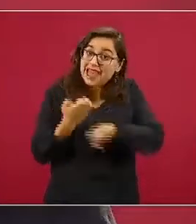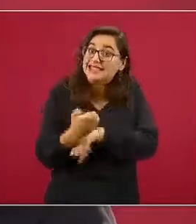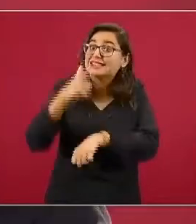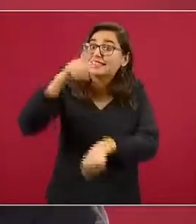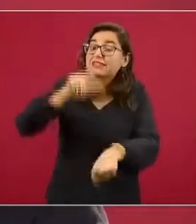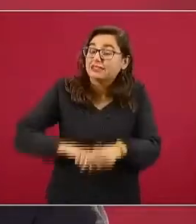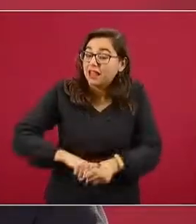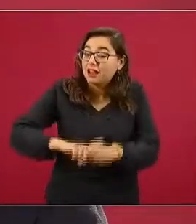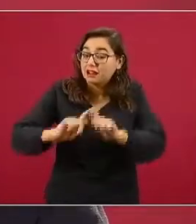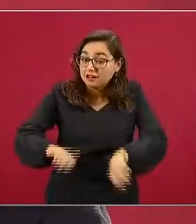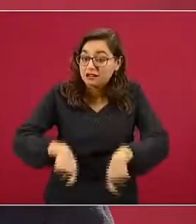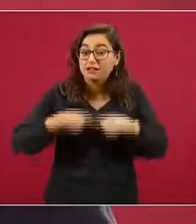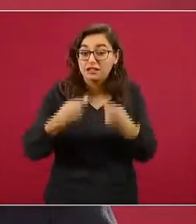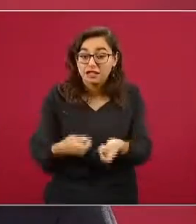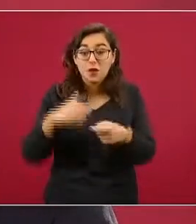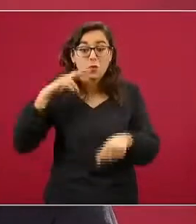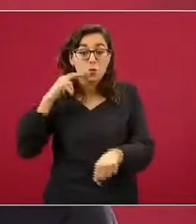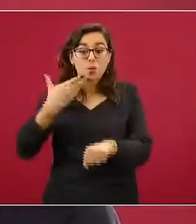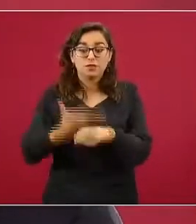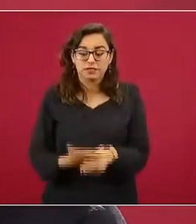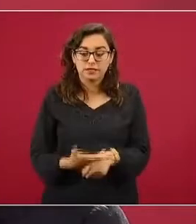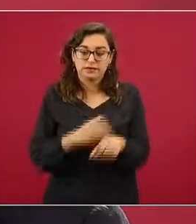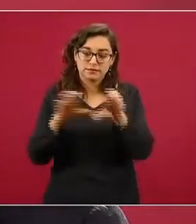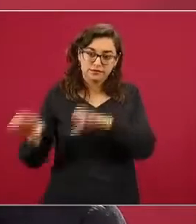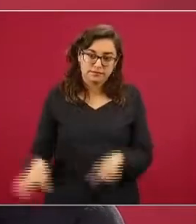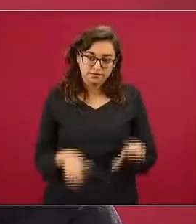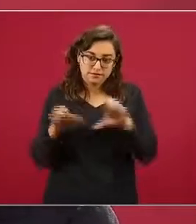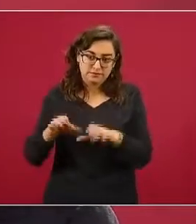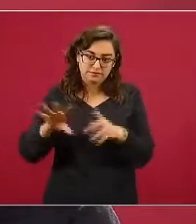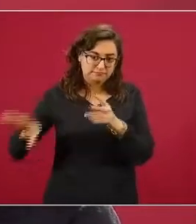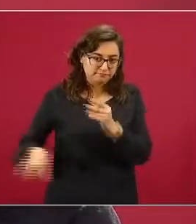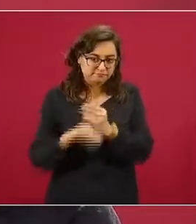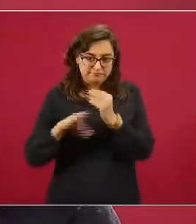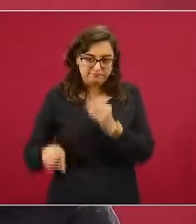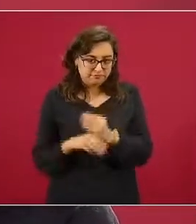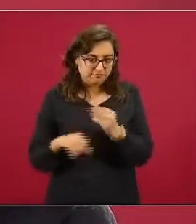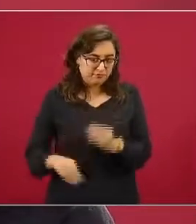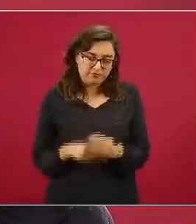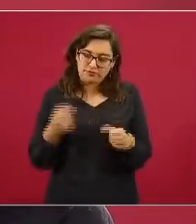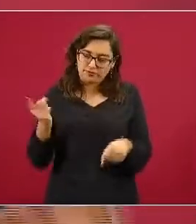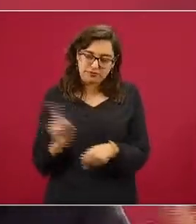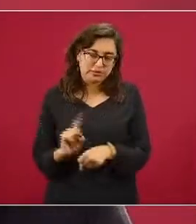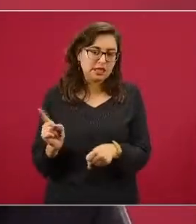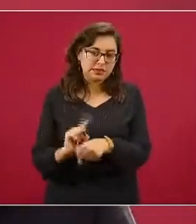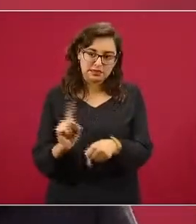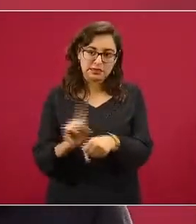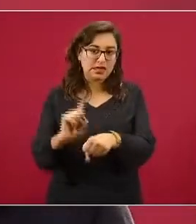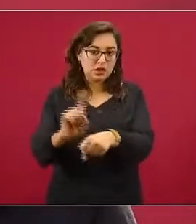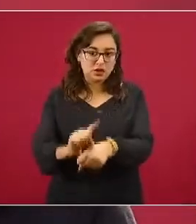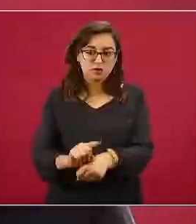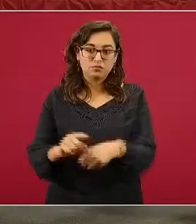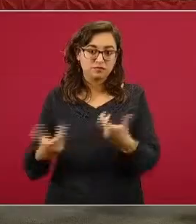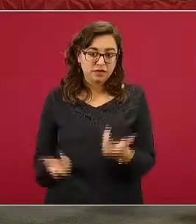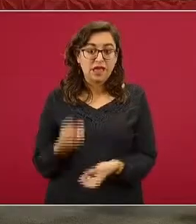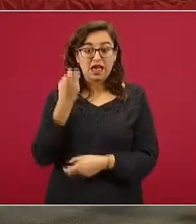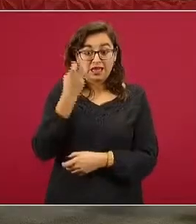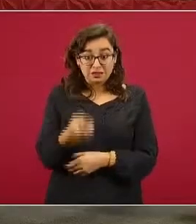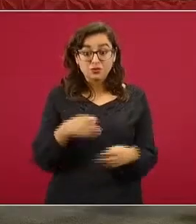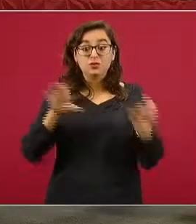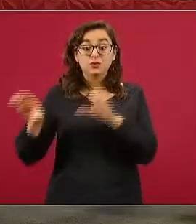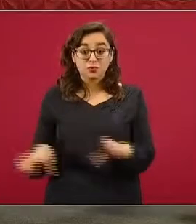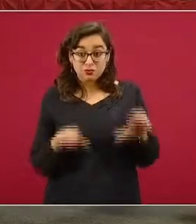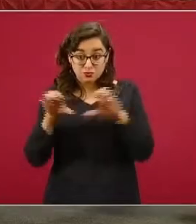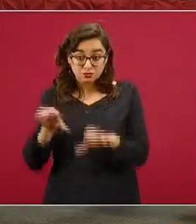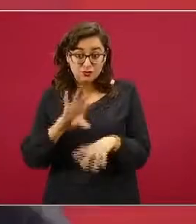Estado, están obligados a cargar la información todos los días en una plataforma electrónica que